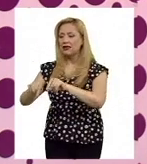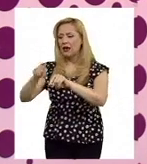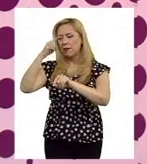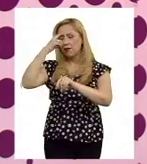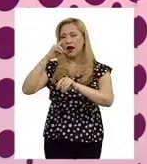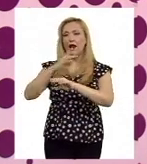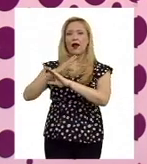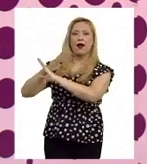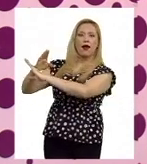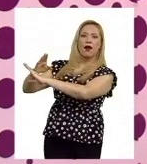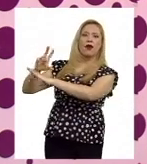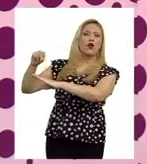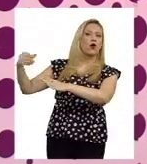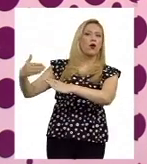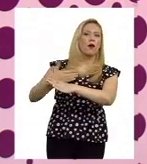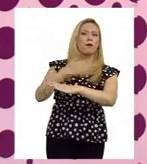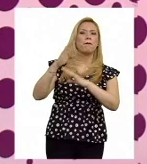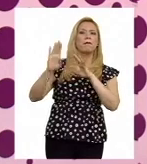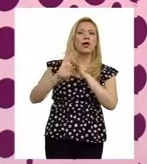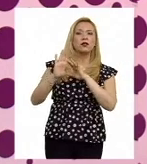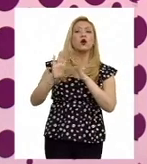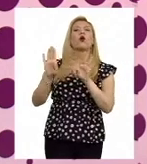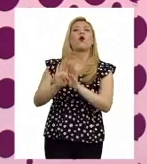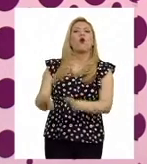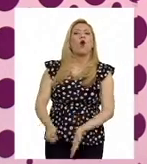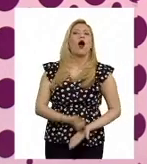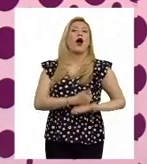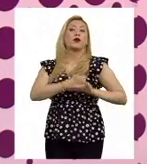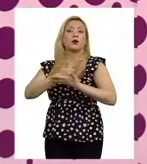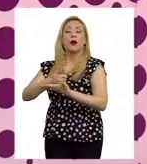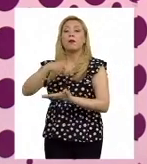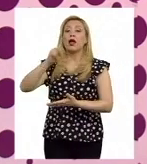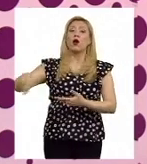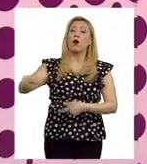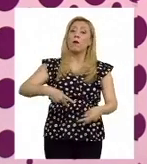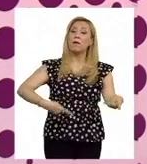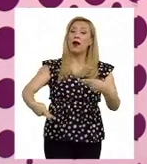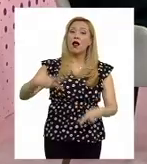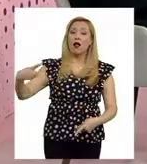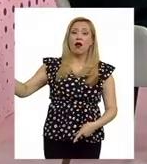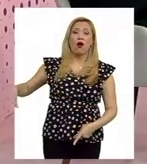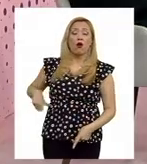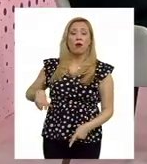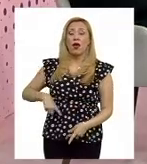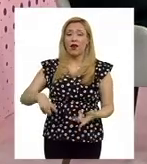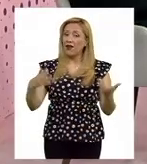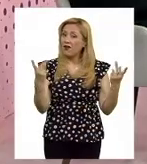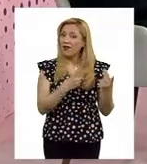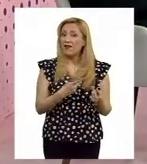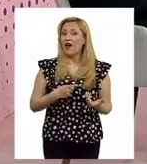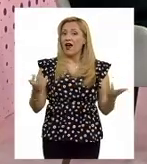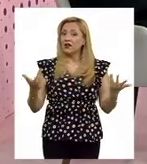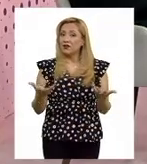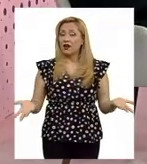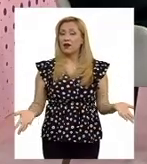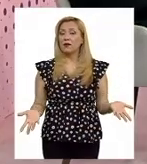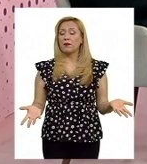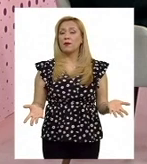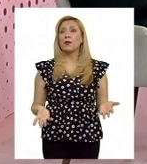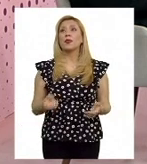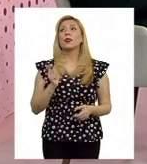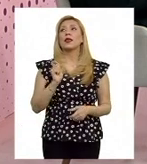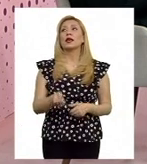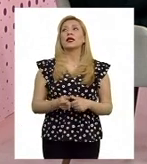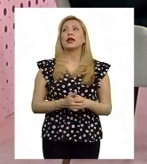migraciones. Creo que uno de los temas fundamentales, y con eso quisiera ir terminando esta parte,